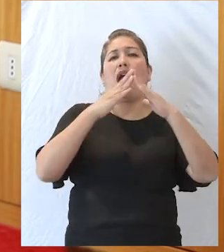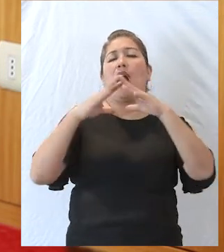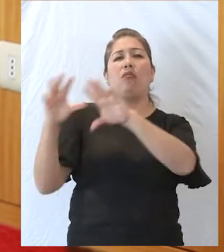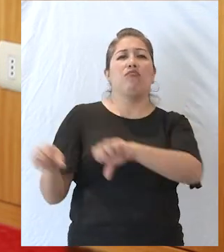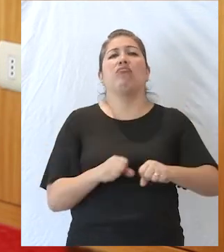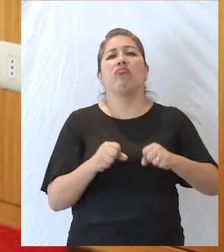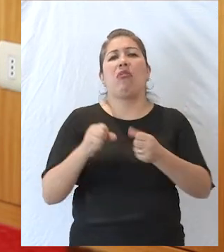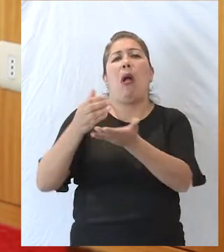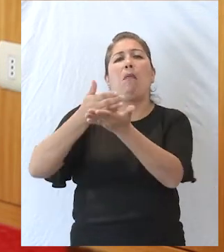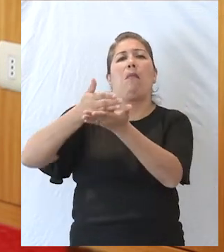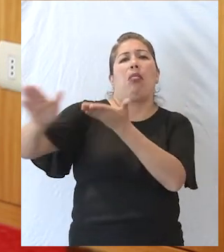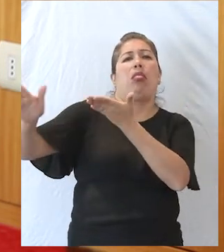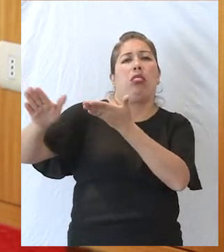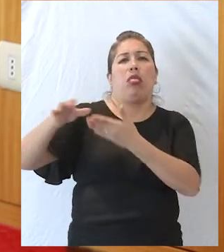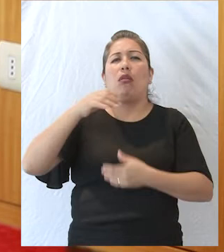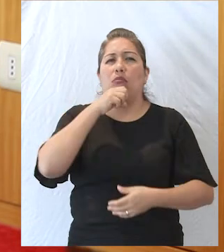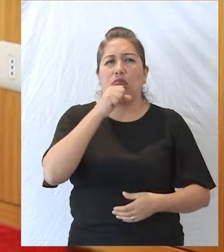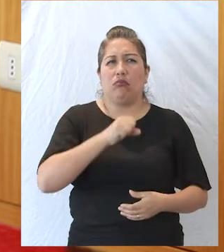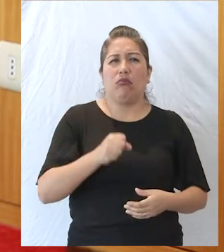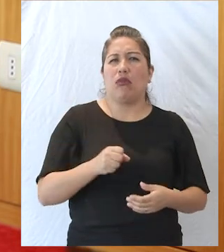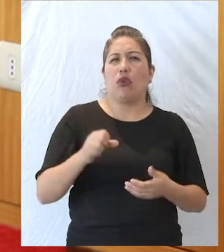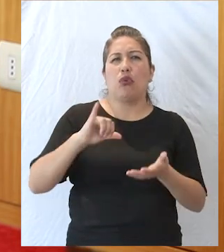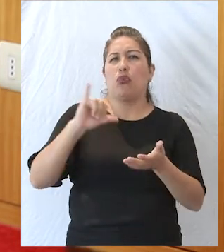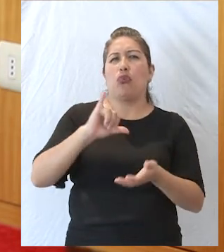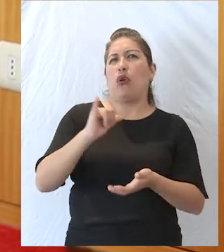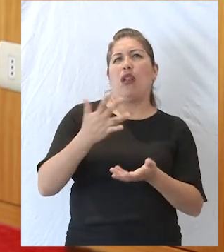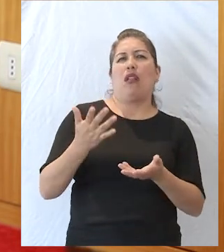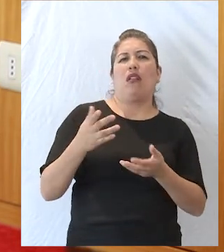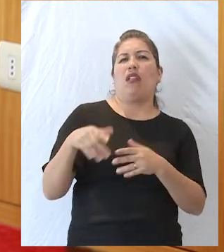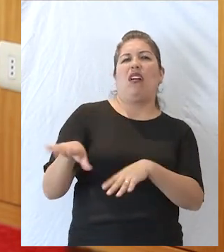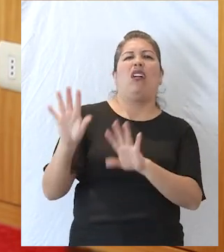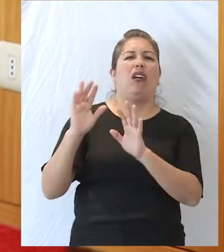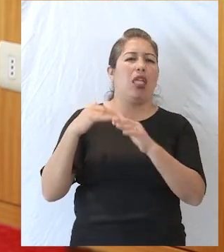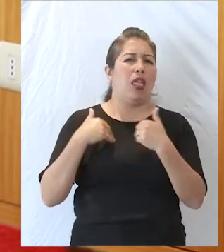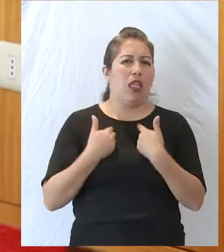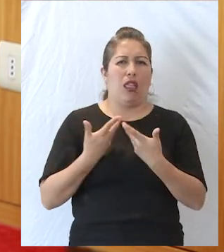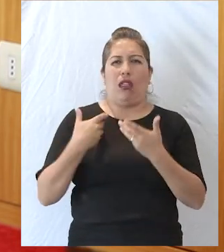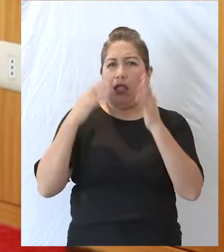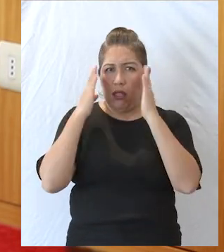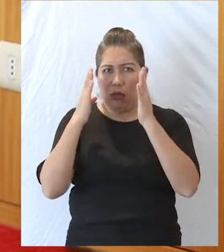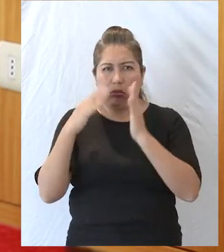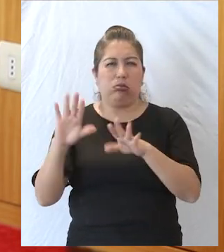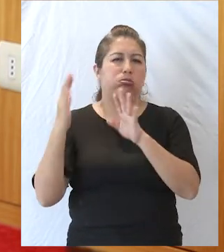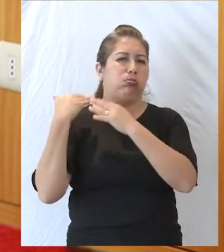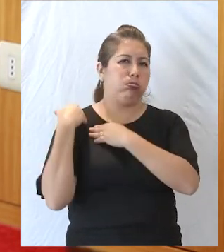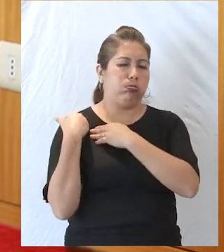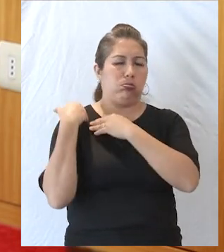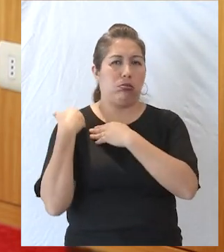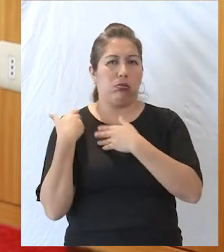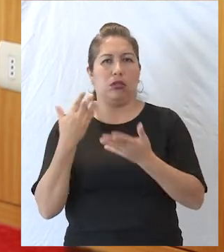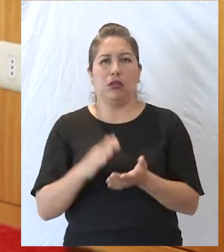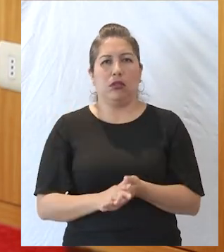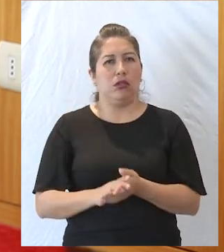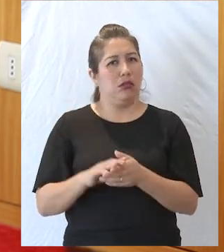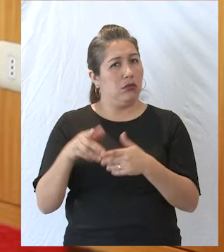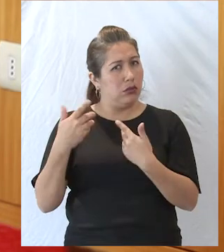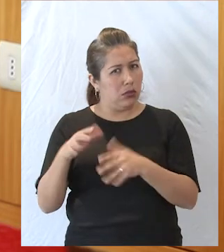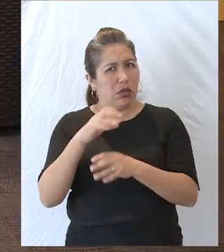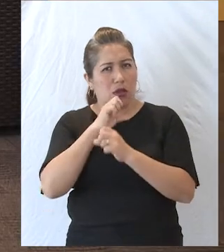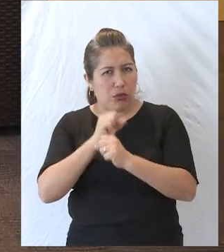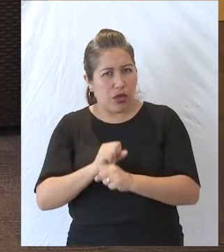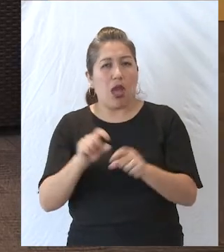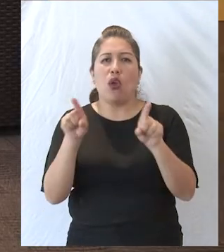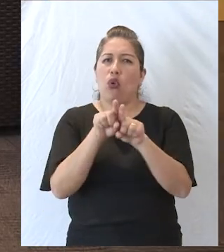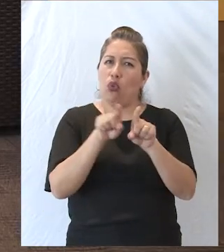la propiedad o lo destierran prácticamente como si fuera una carga social. Lo mismo sucede en el ámbito de las personas